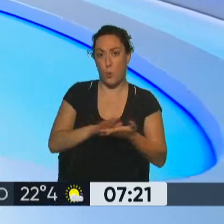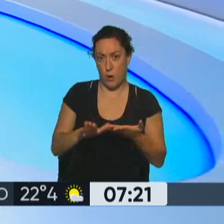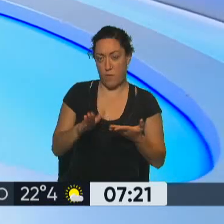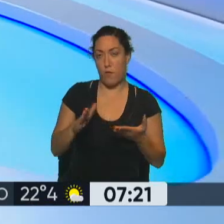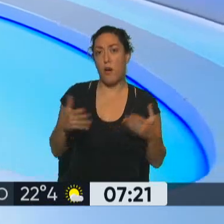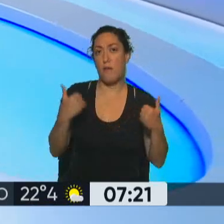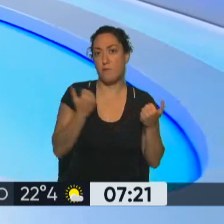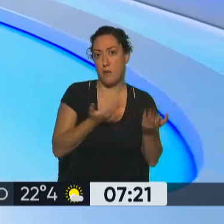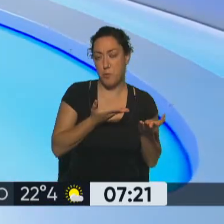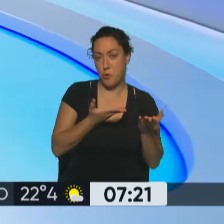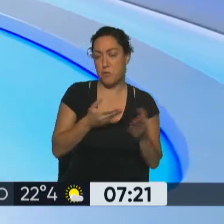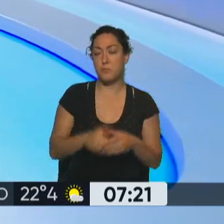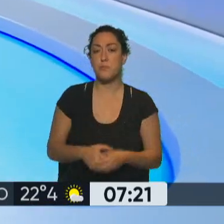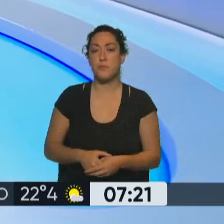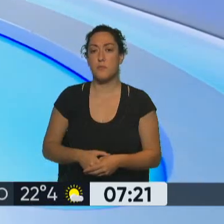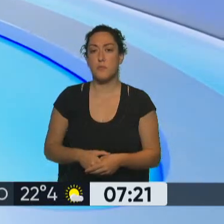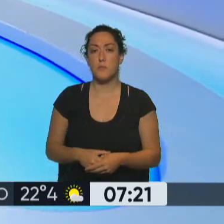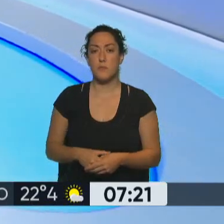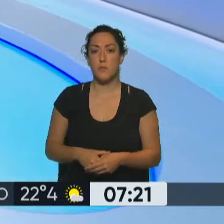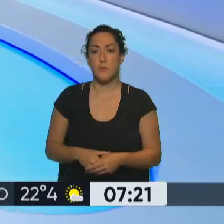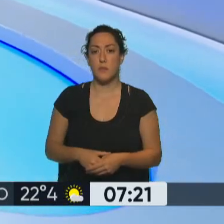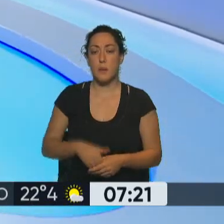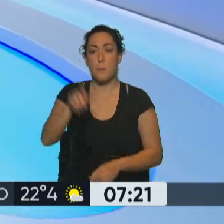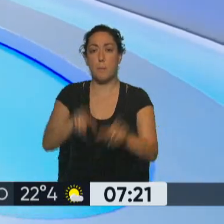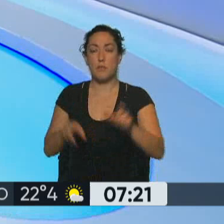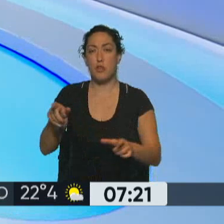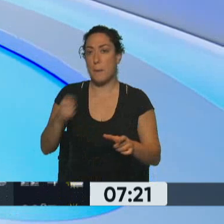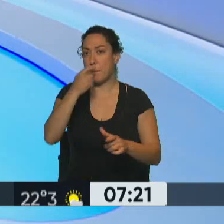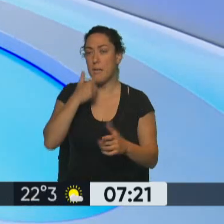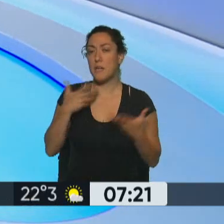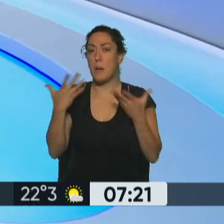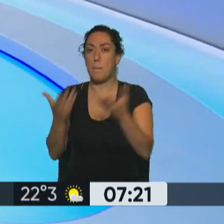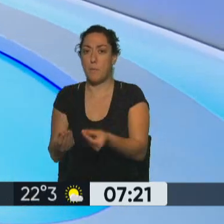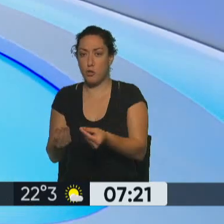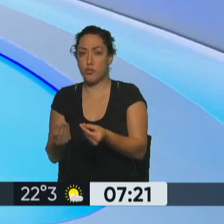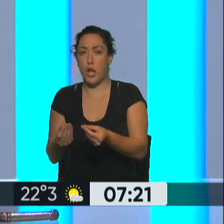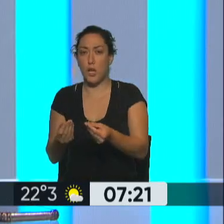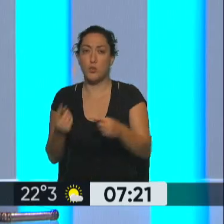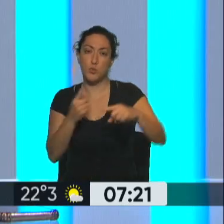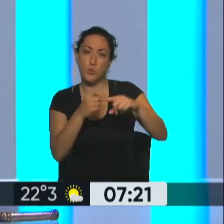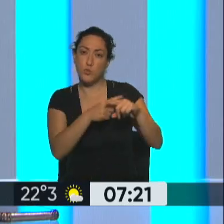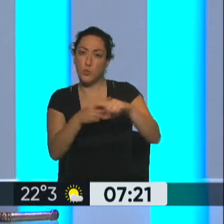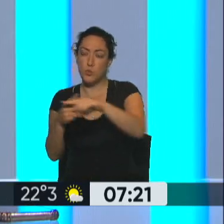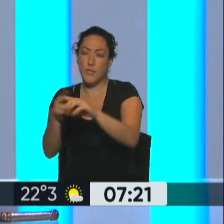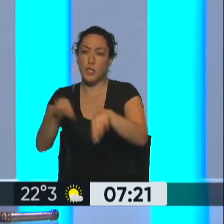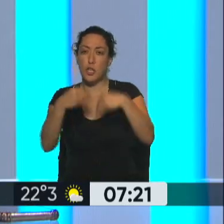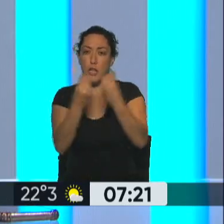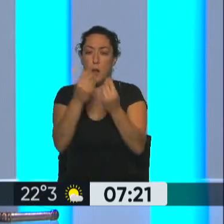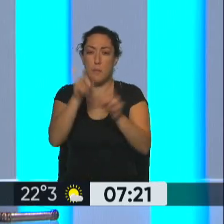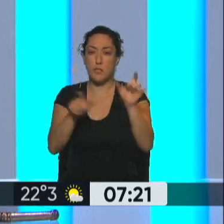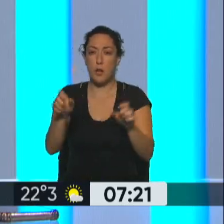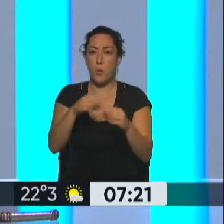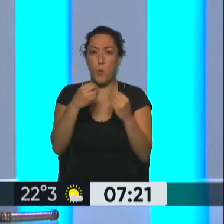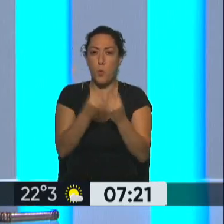sumamos las voluntades que acompañan a Mauricio Macri, ¿a qué número estaríamos alcanzando? Y estamos pensando más o menos en